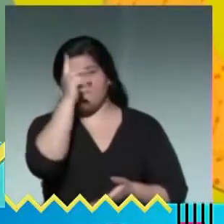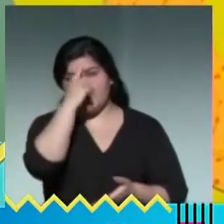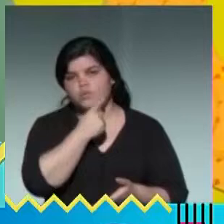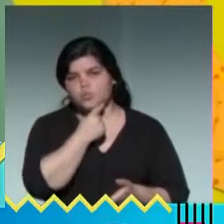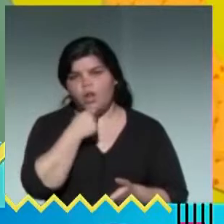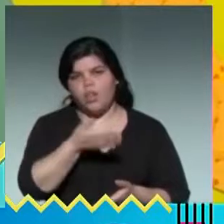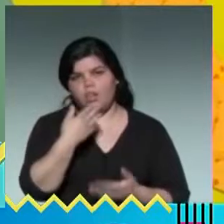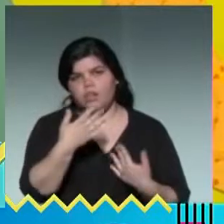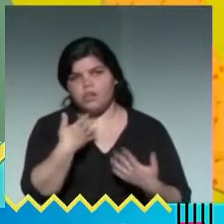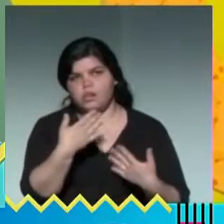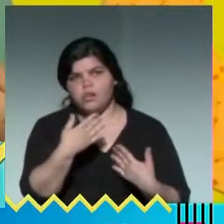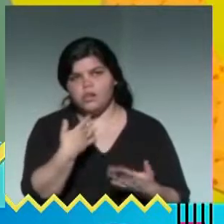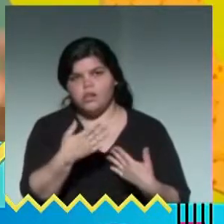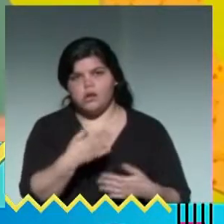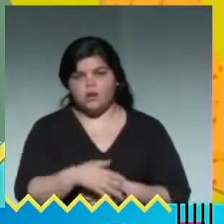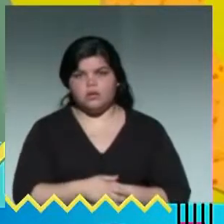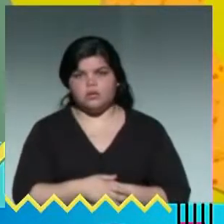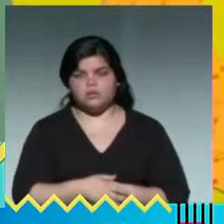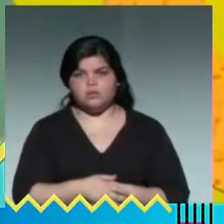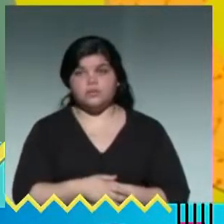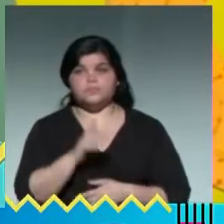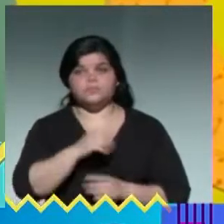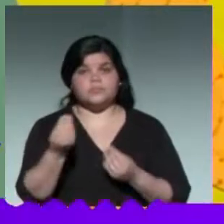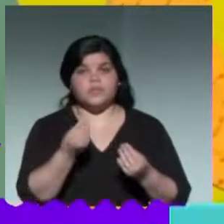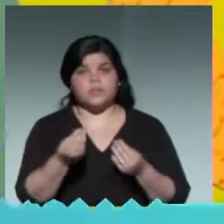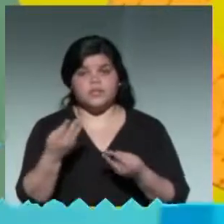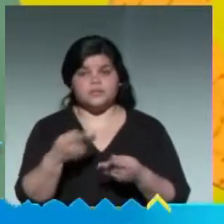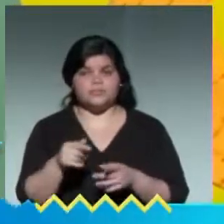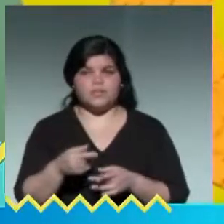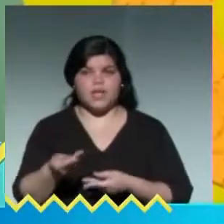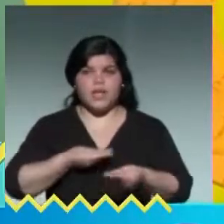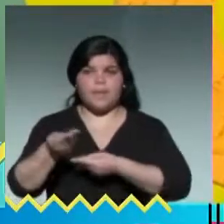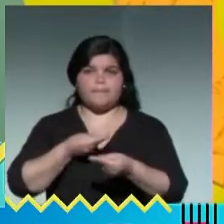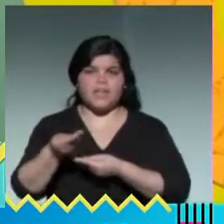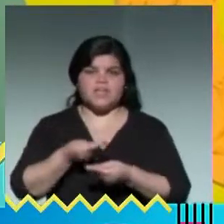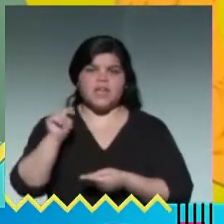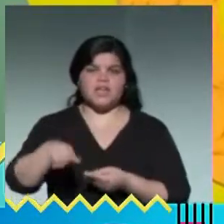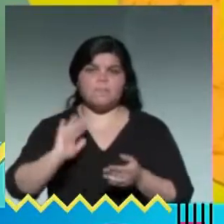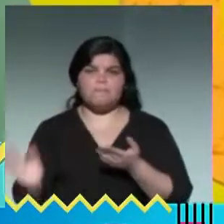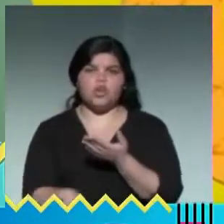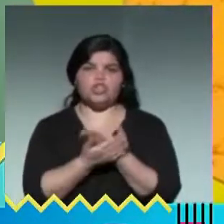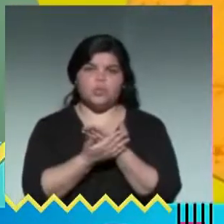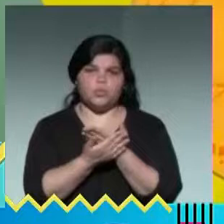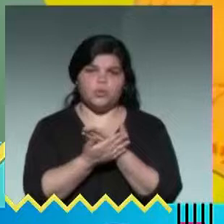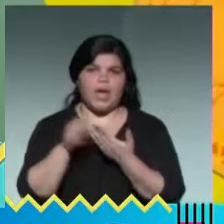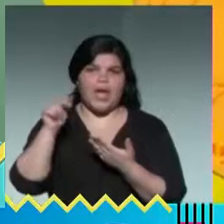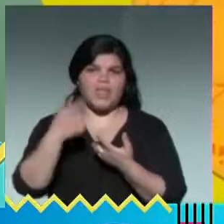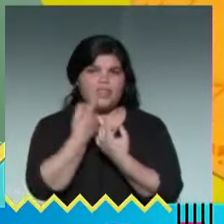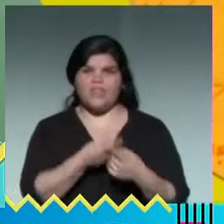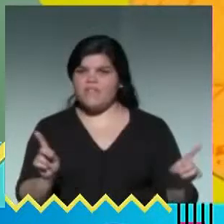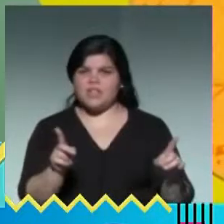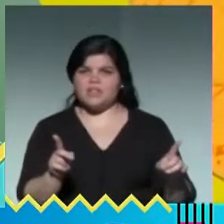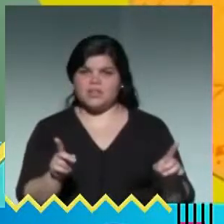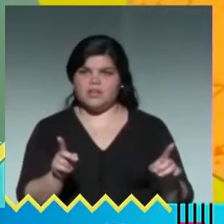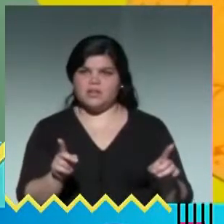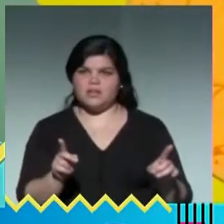de aplicaciones, cuando se trata de una aplicación o de la empresa de redes, hablamos de monotributo contra el 931. Hay una diferencia monstruosa desde el